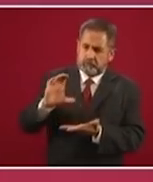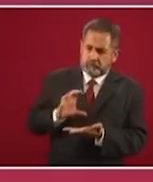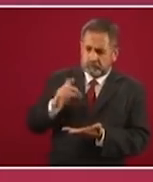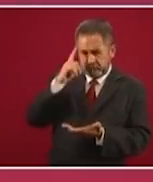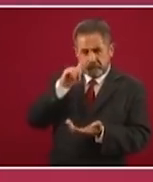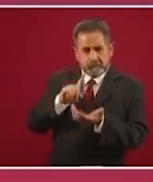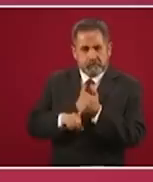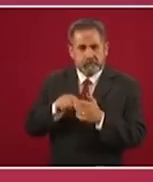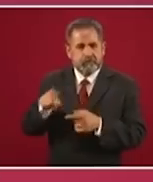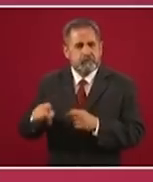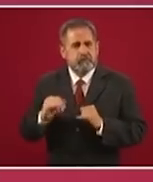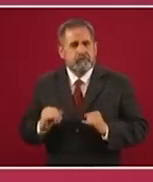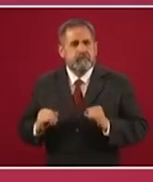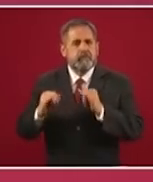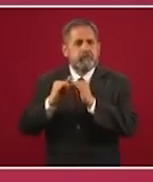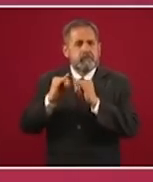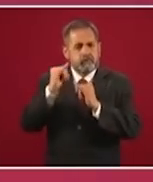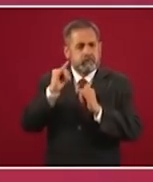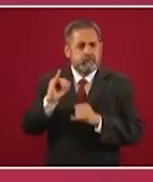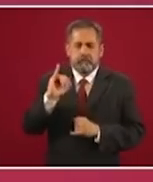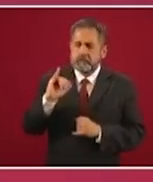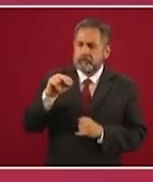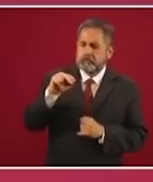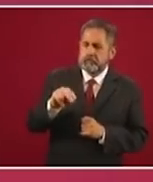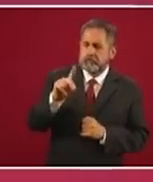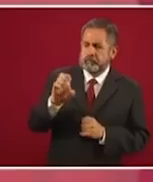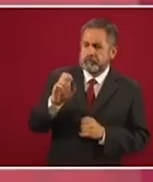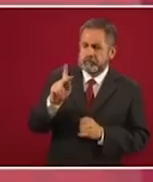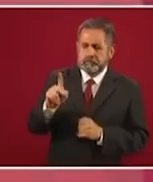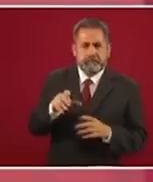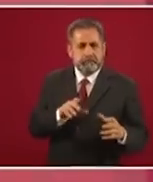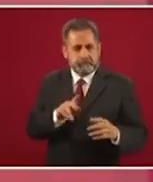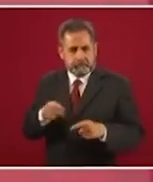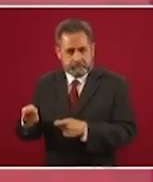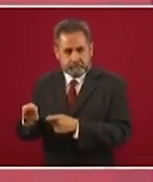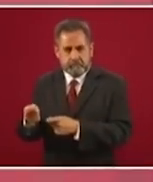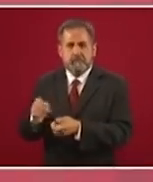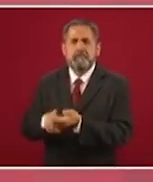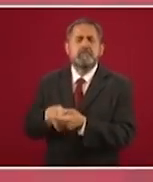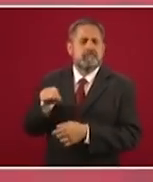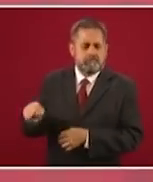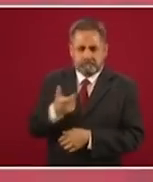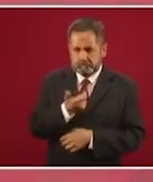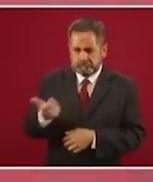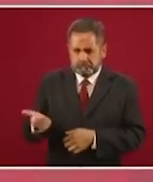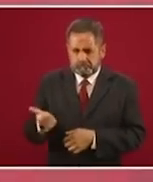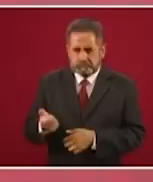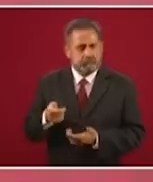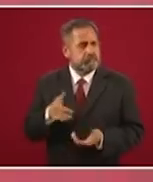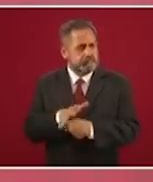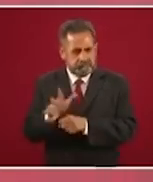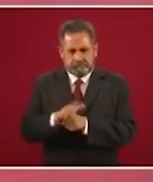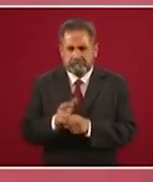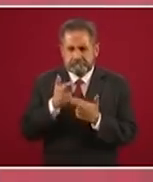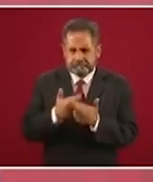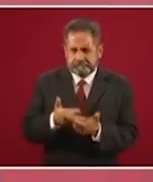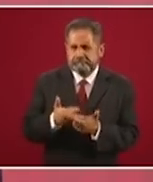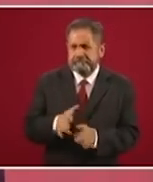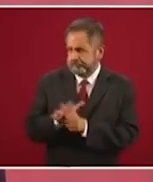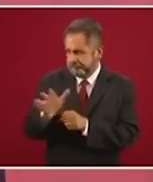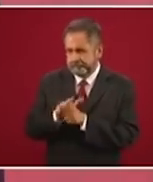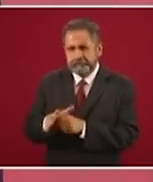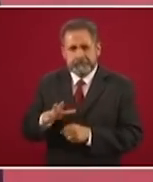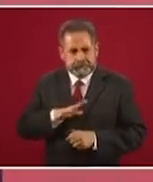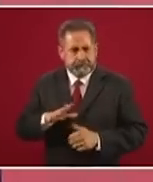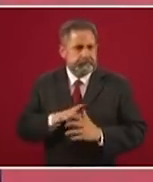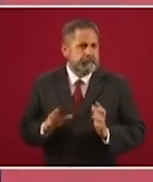al instituto para devolverle al pueblo lo robado. Entonces, vamos a tener fondos, o sea,